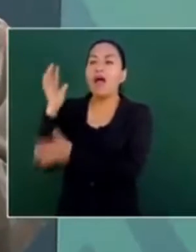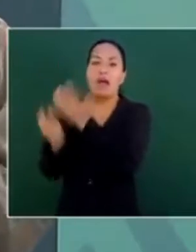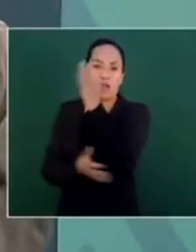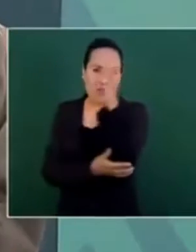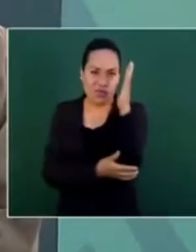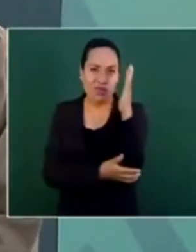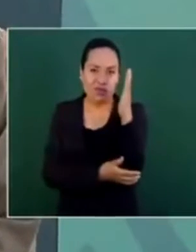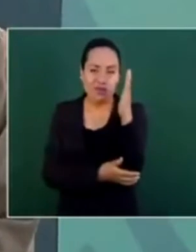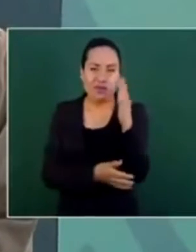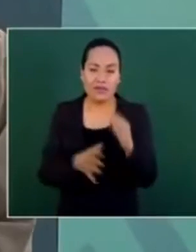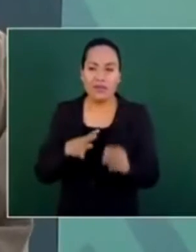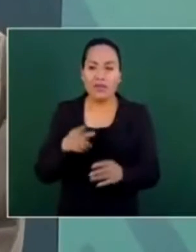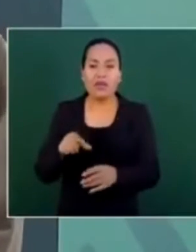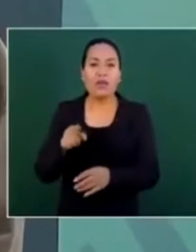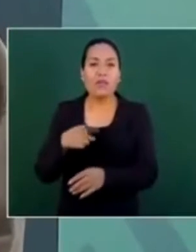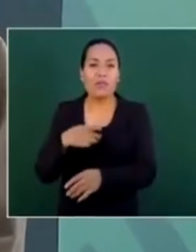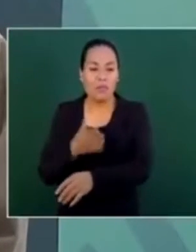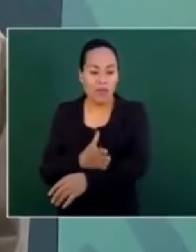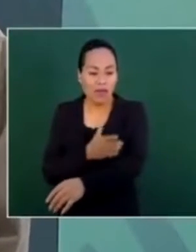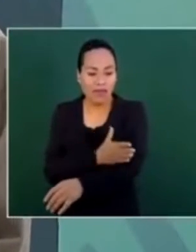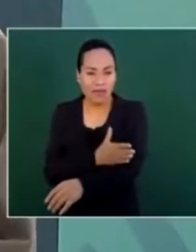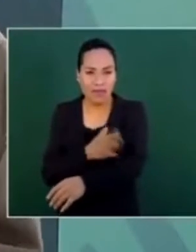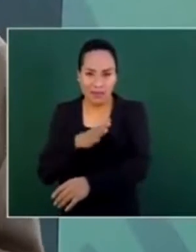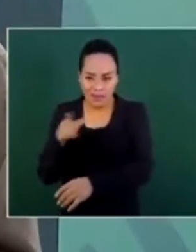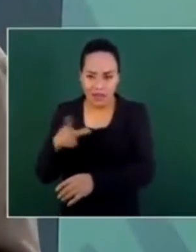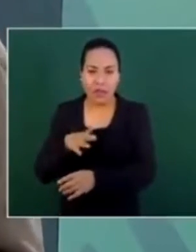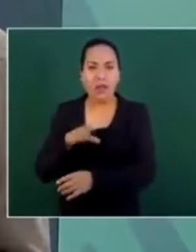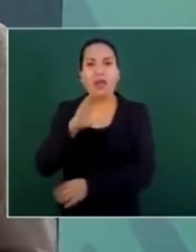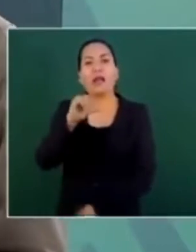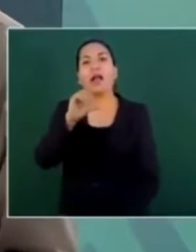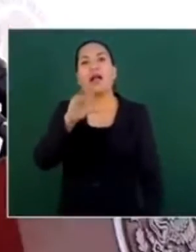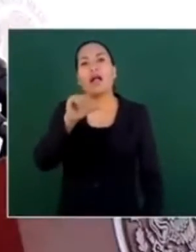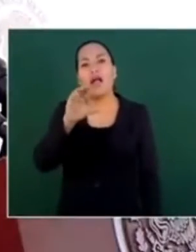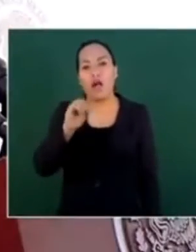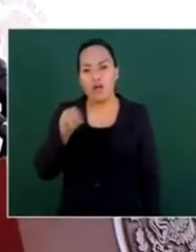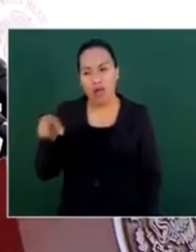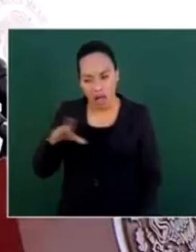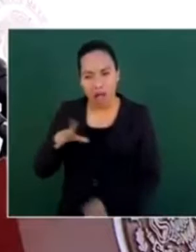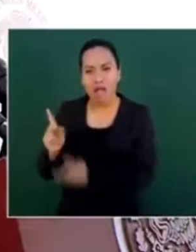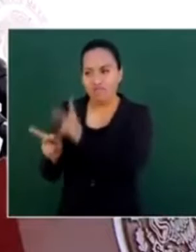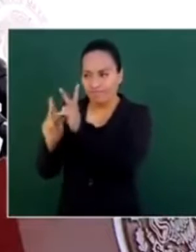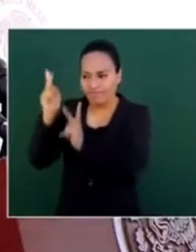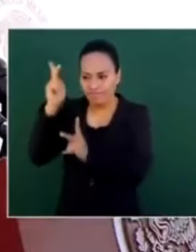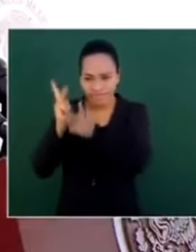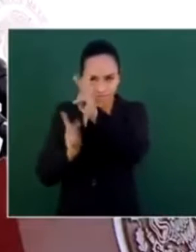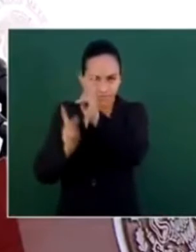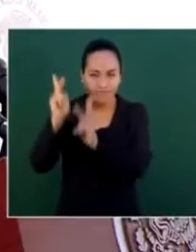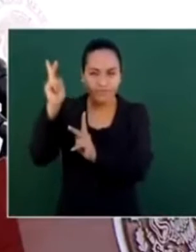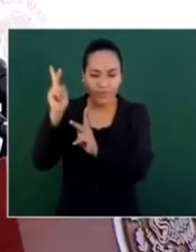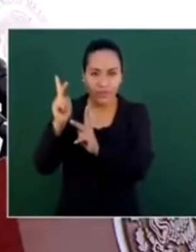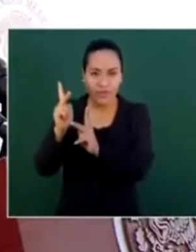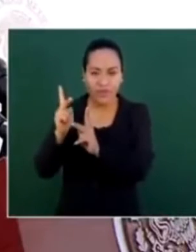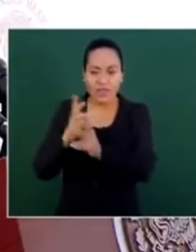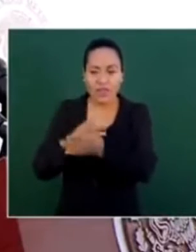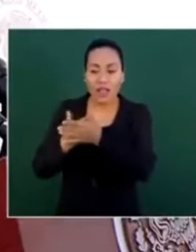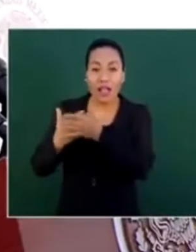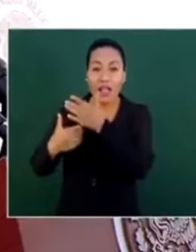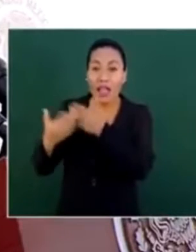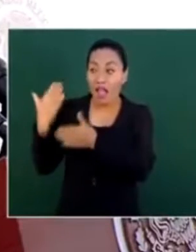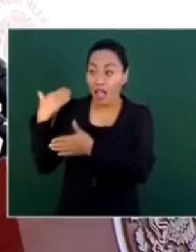luego sembraron cacao. En el sexenio pasado les ofrecieron créditos,